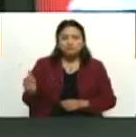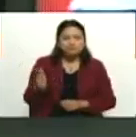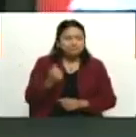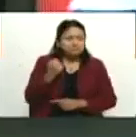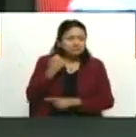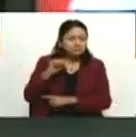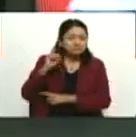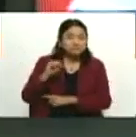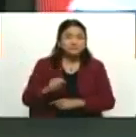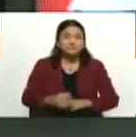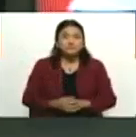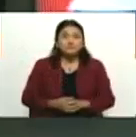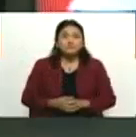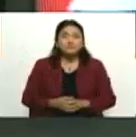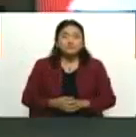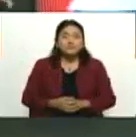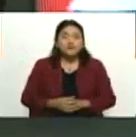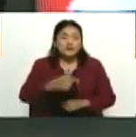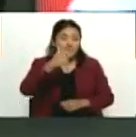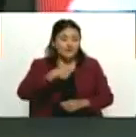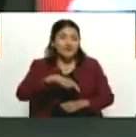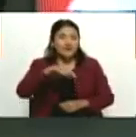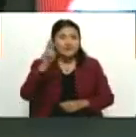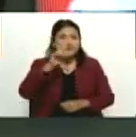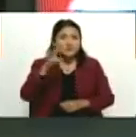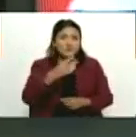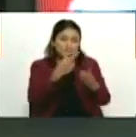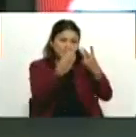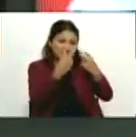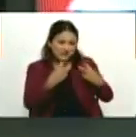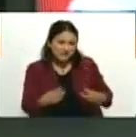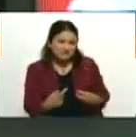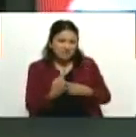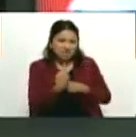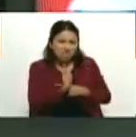A nosotros nos investigan, nos señalan,